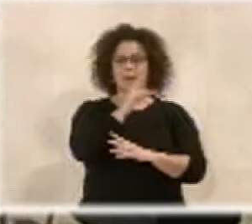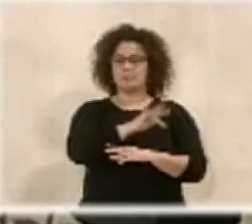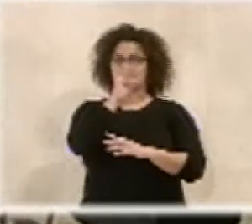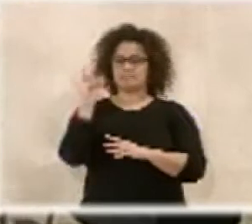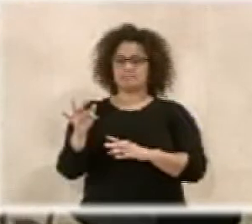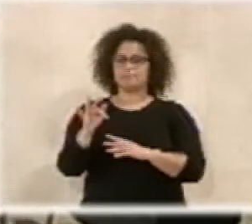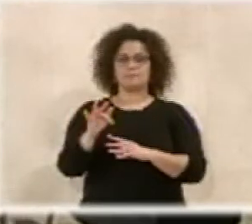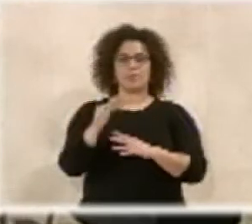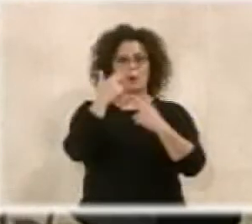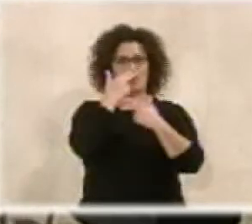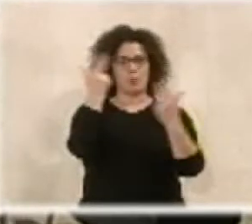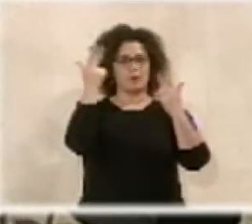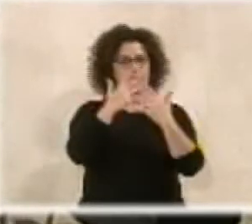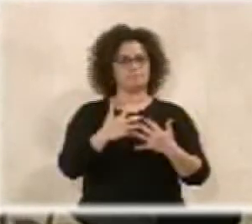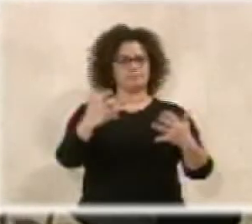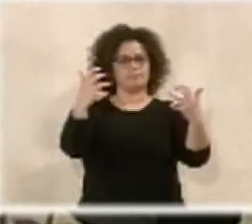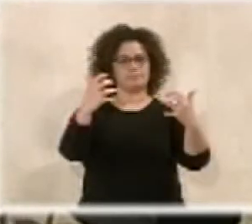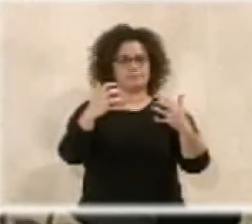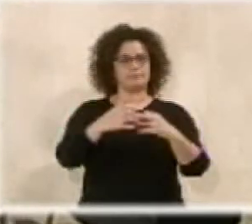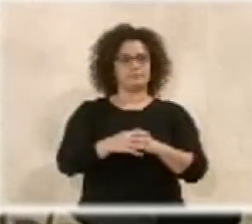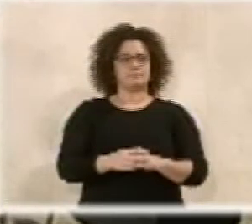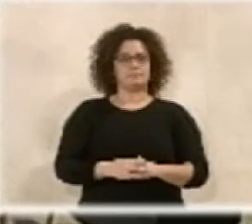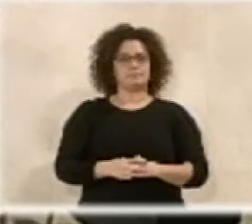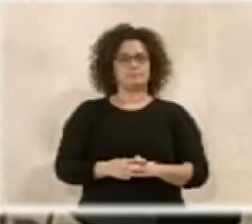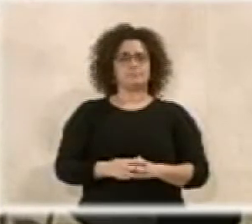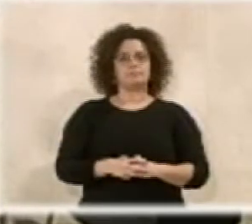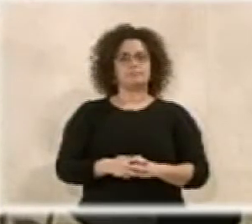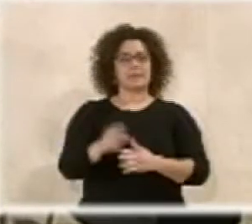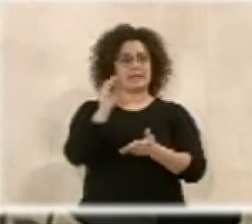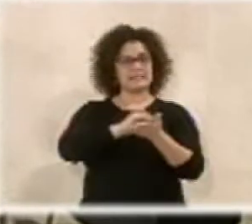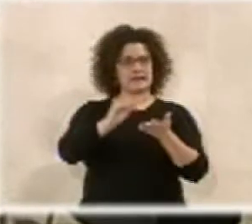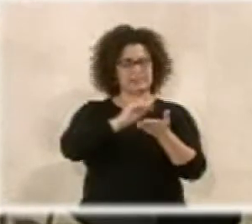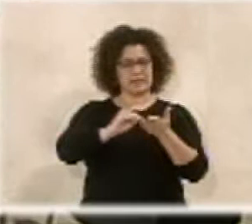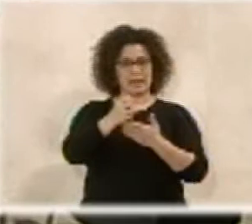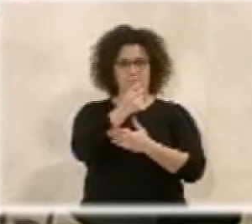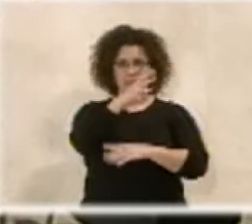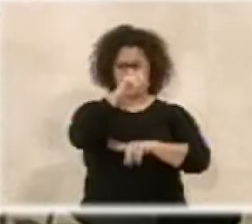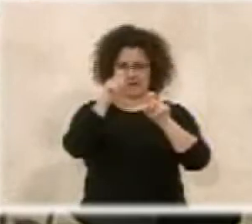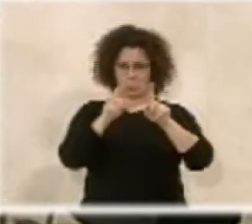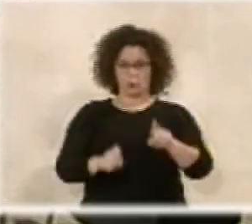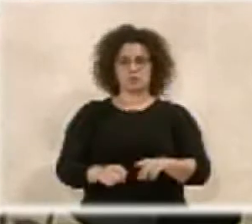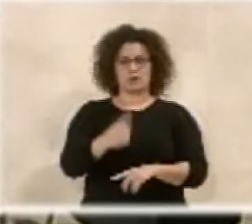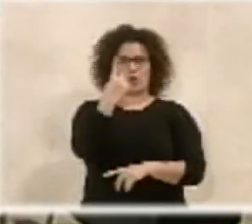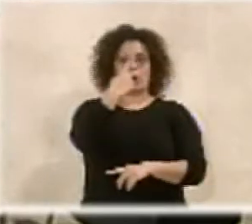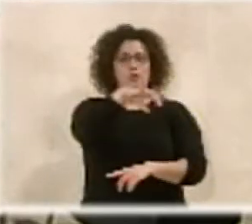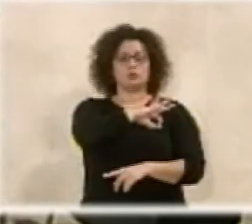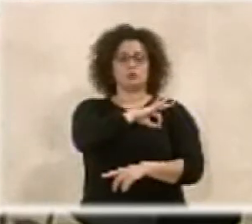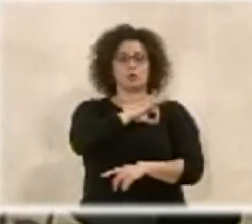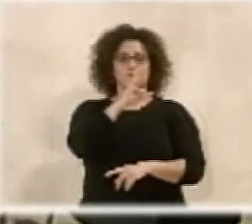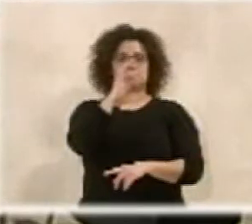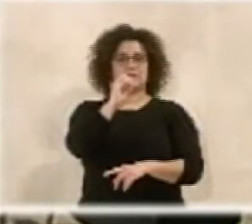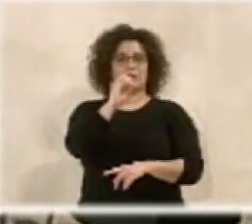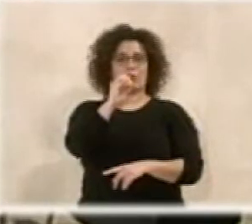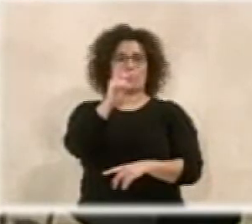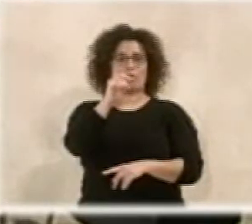turno de audiencia pública. Sí, en secretaría hay varias preguntas. Una formulada por don Teodoro González